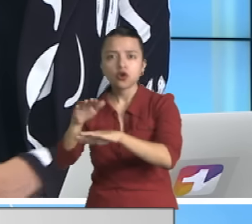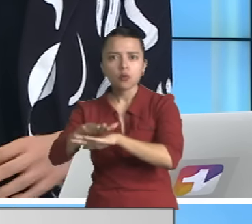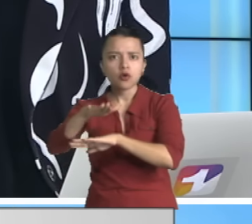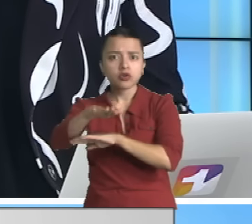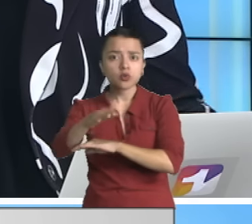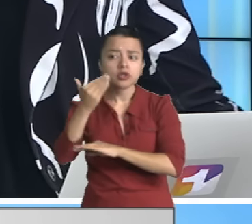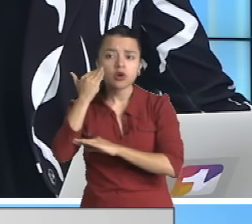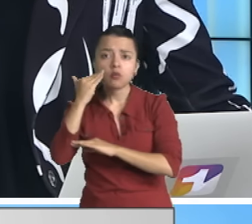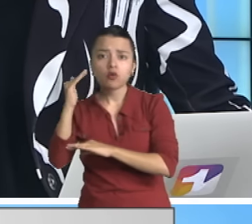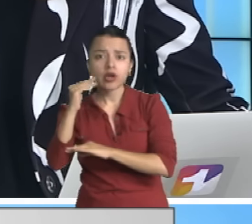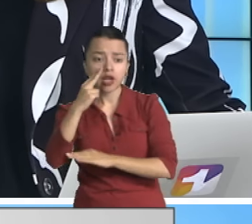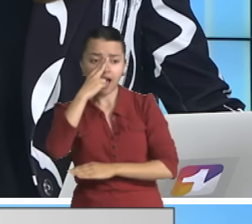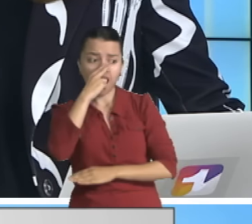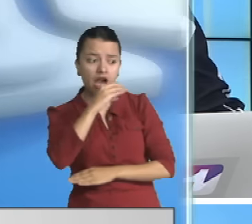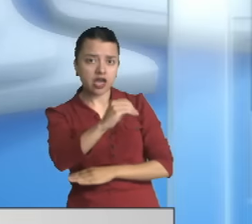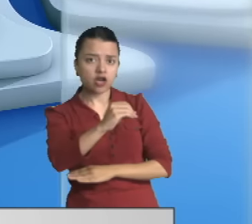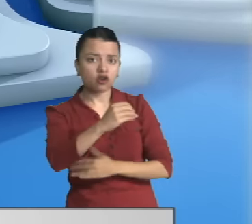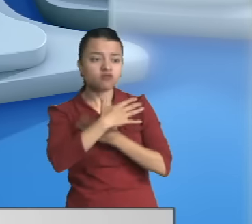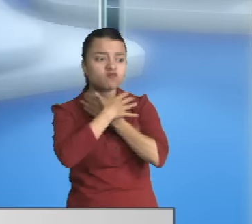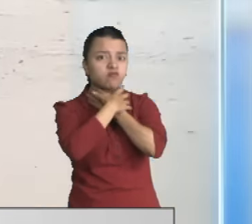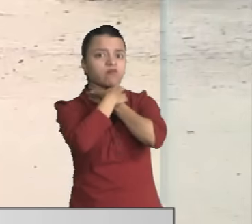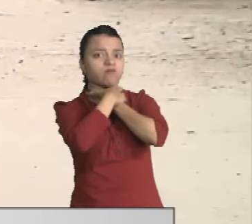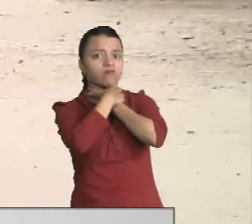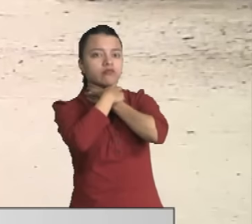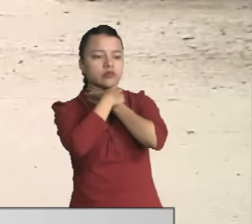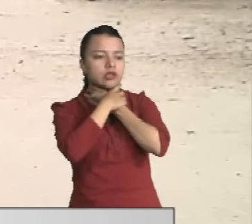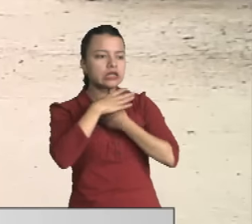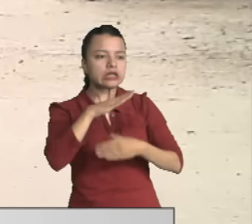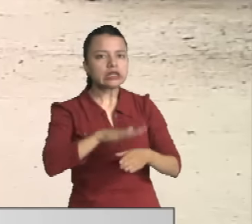este lamentable caso. Tatiana.